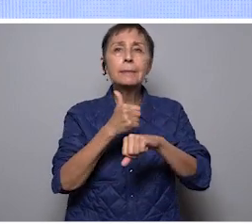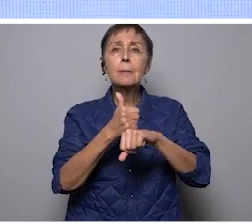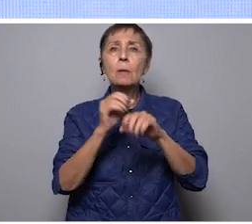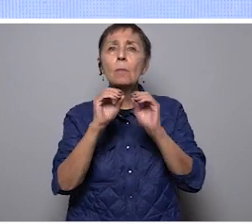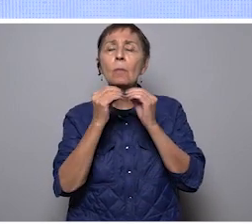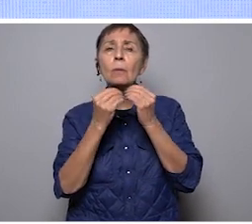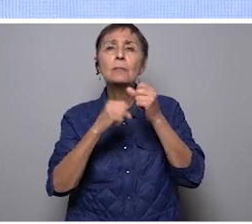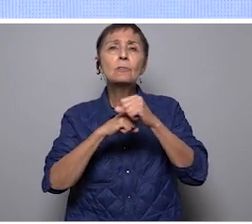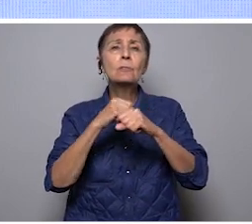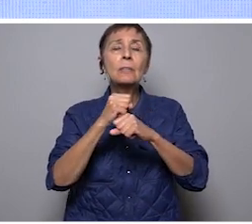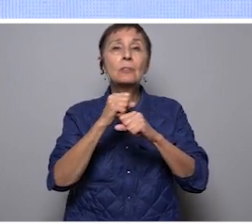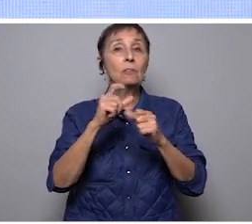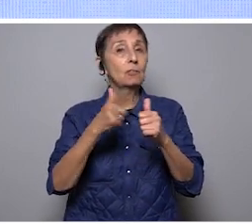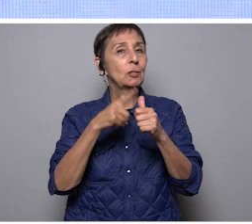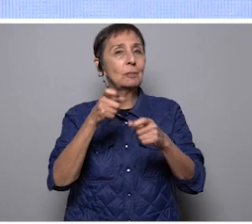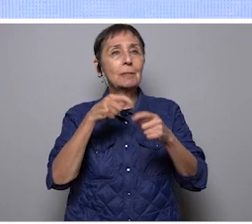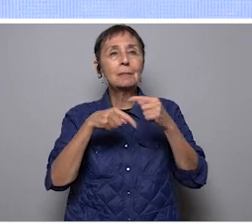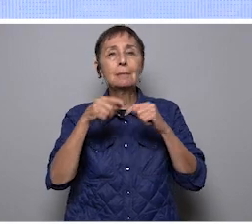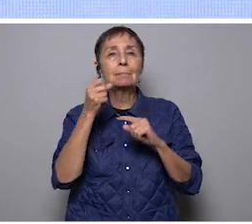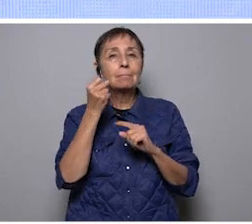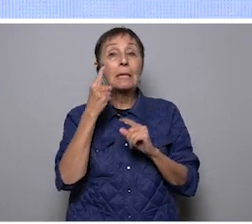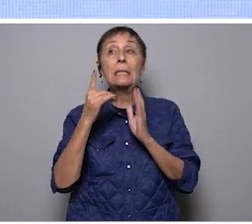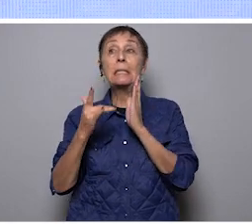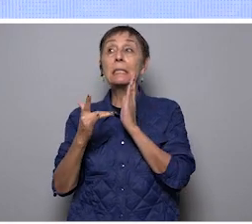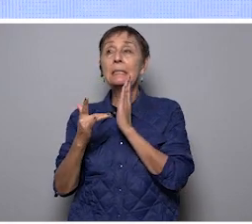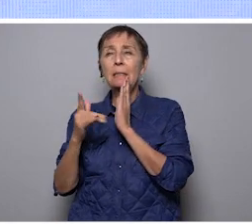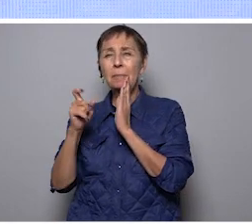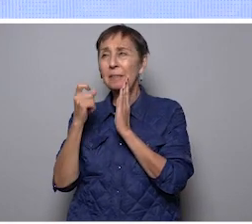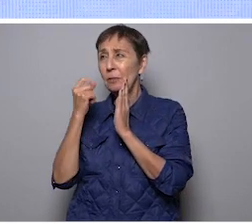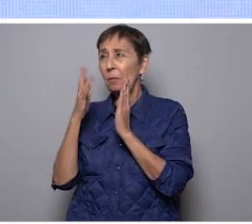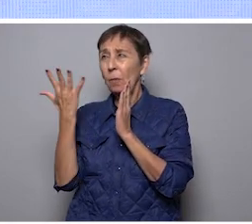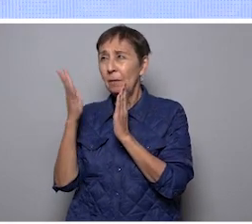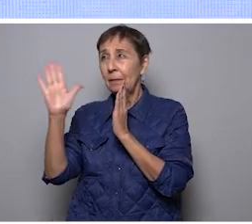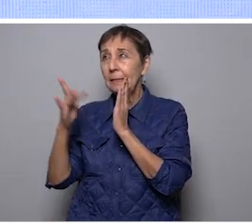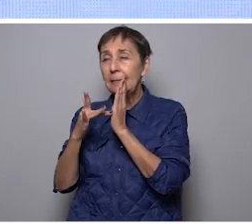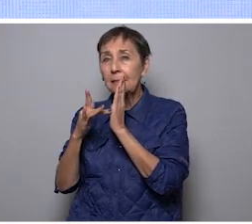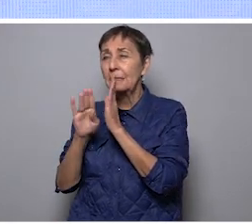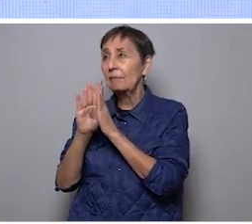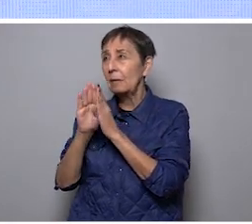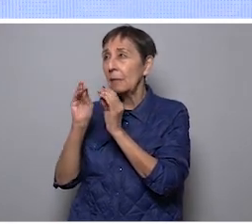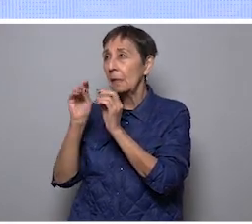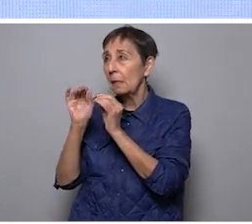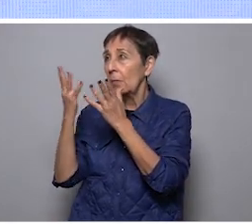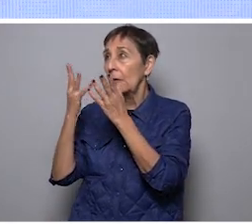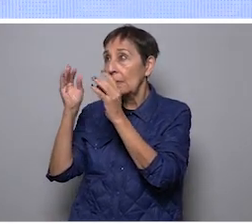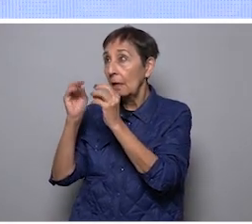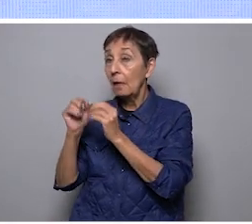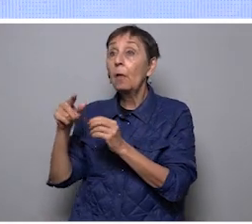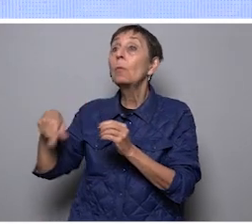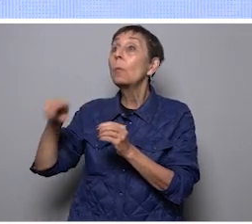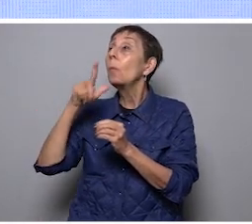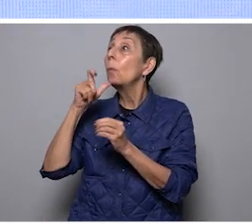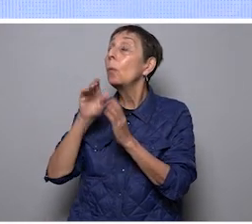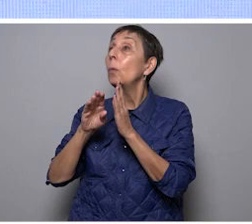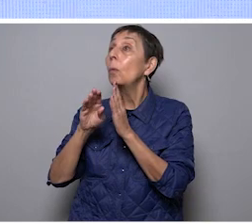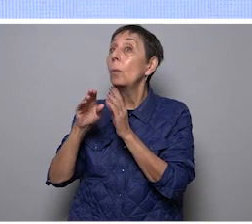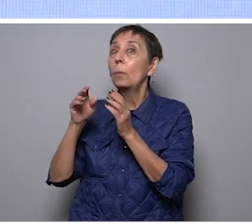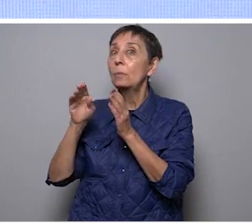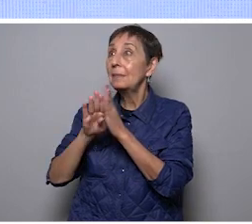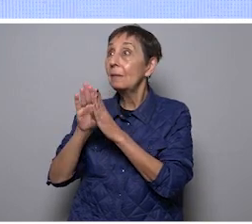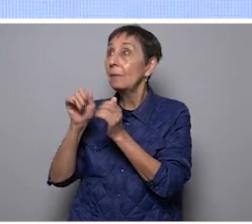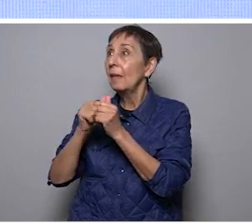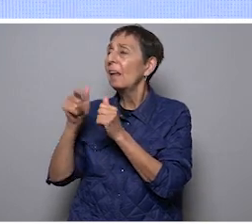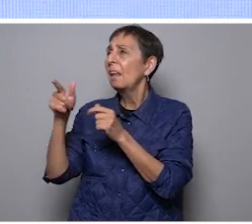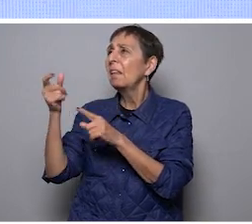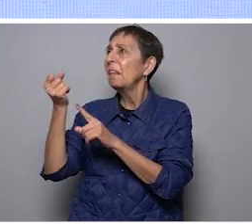tecnológico y quienes hacen este trabajo de desarrollo tecnológico comprender lo que estamos haciendo nosotros en el día a día y por eso estos